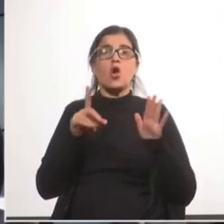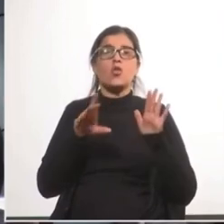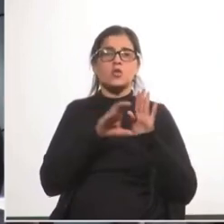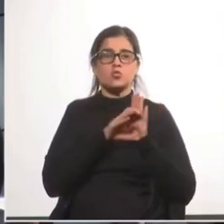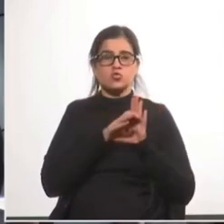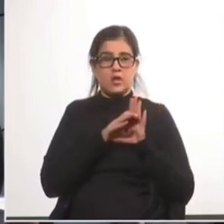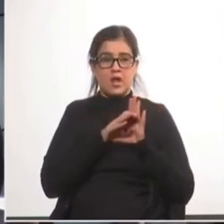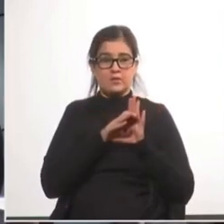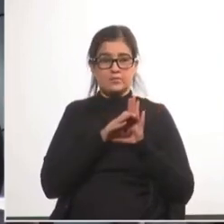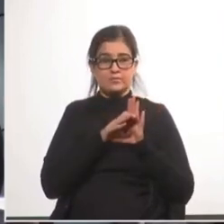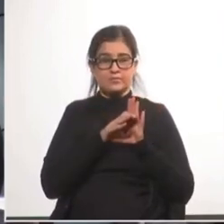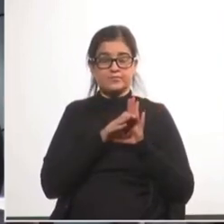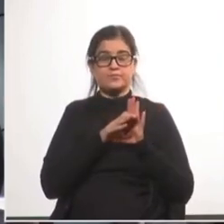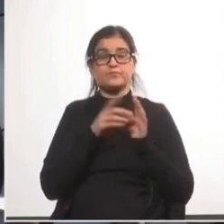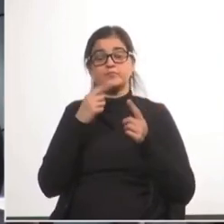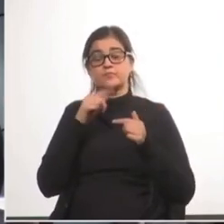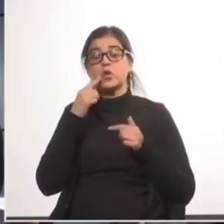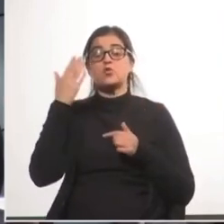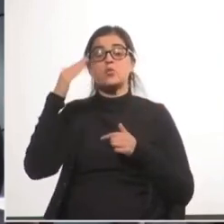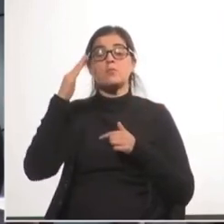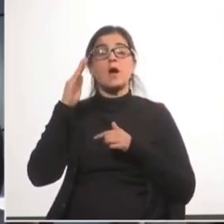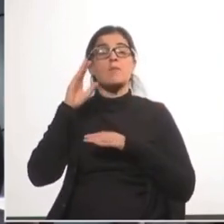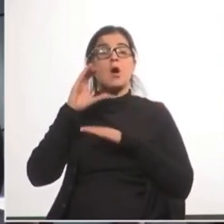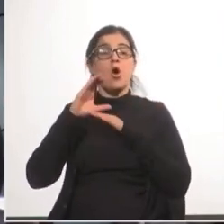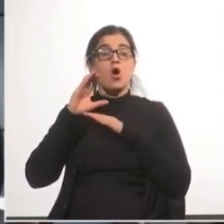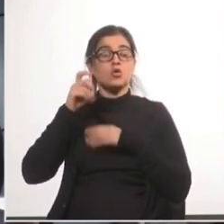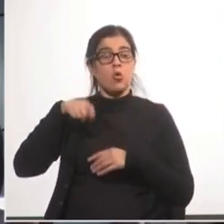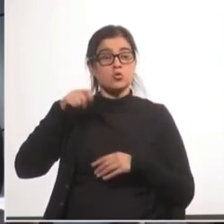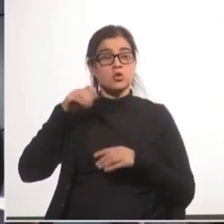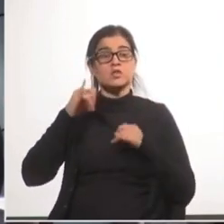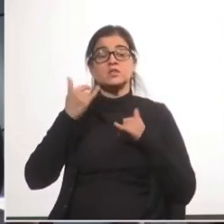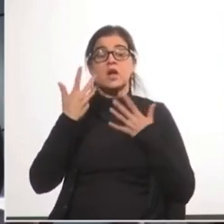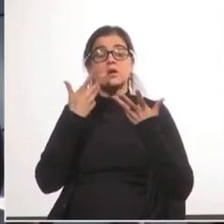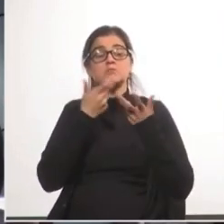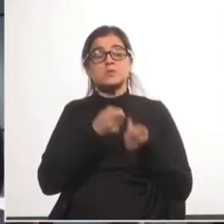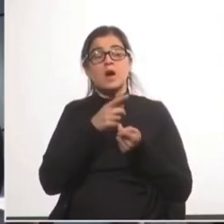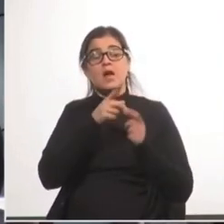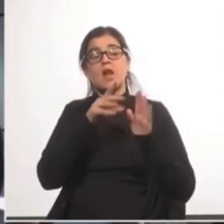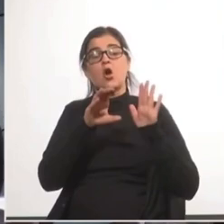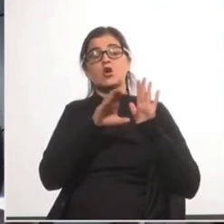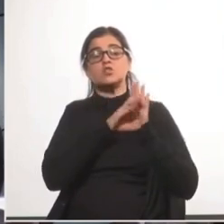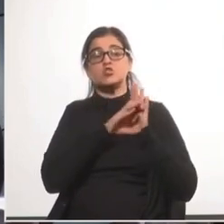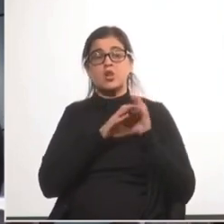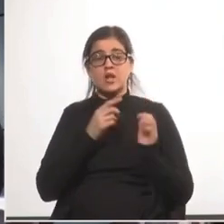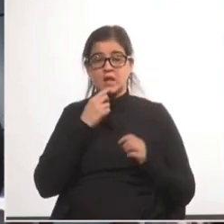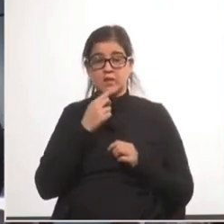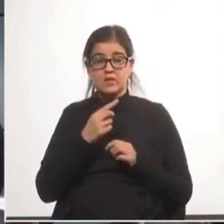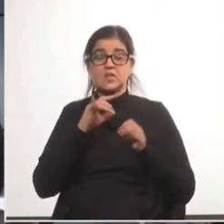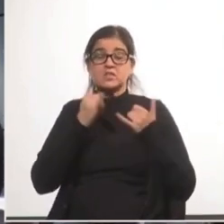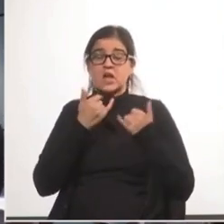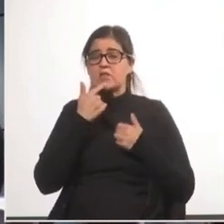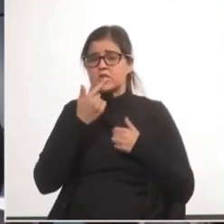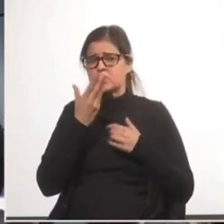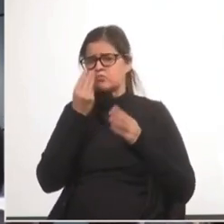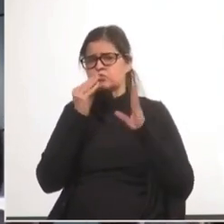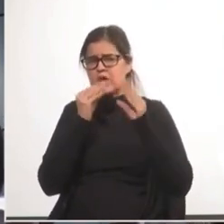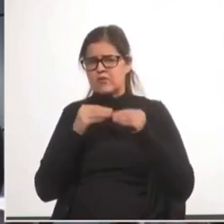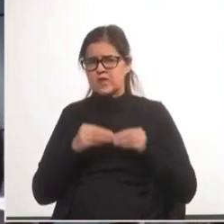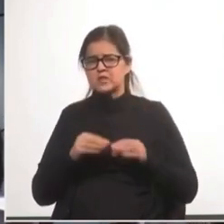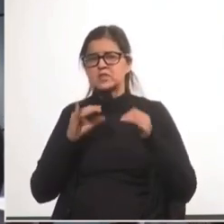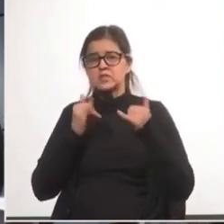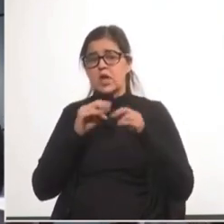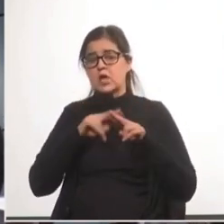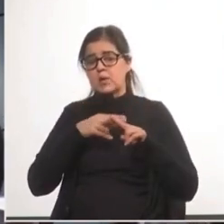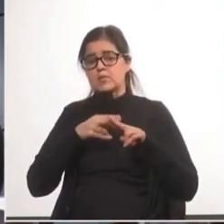inconstitucional, cuando la Suprema Corte de Justicia ha fallado a favor de la constitucionalidad. Lo han dicho una y mil veces y lo